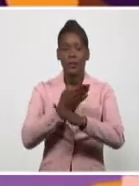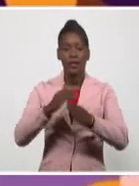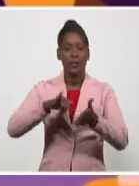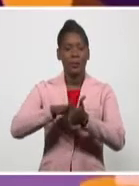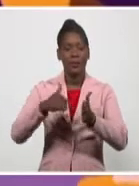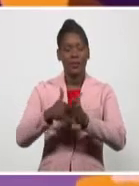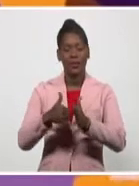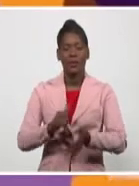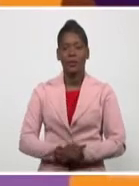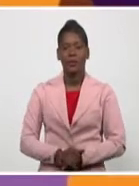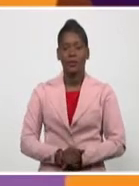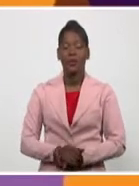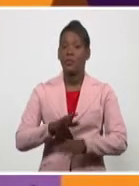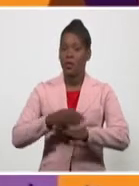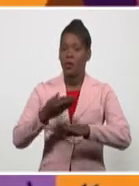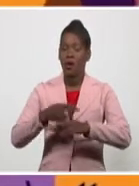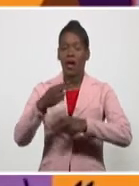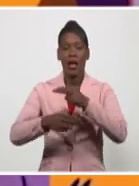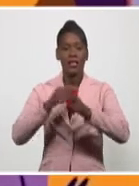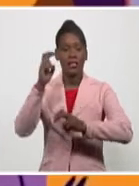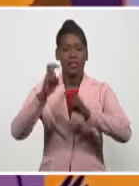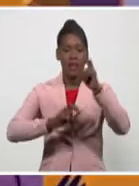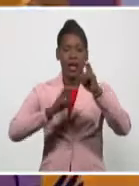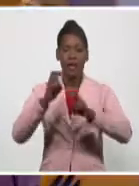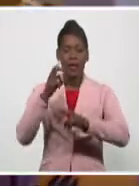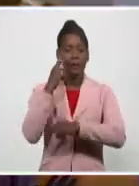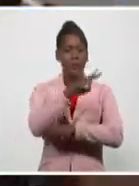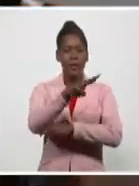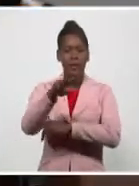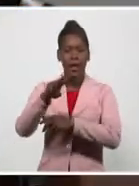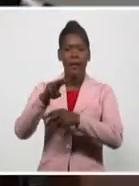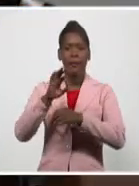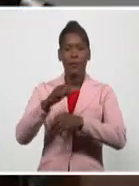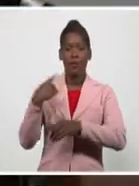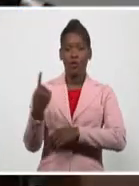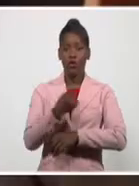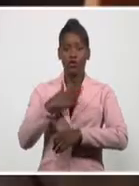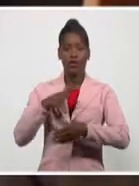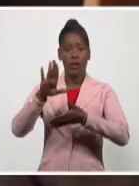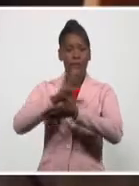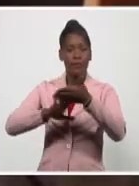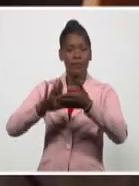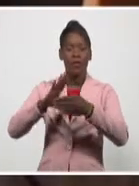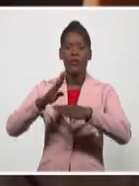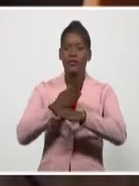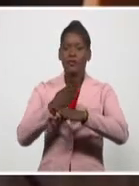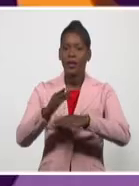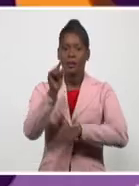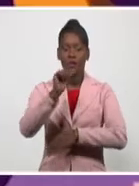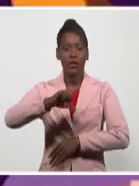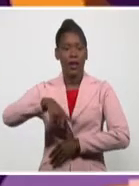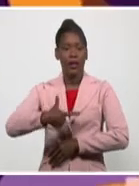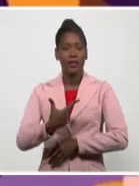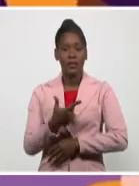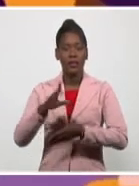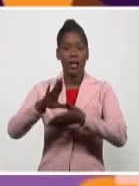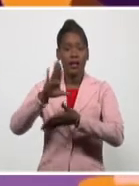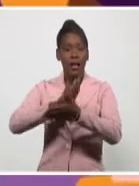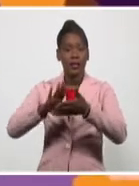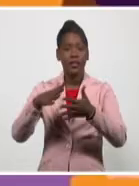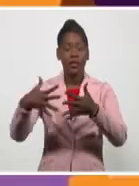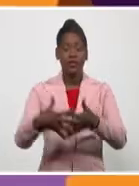se realizó el taller internacional Miradas Nuestras Americanas ante los actuales desafíos de la población latina en Estados Unidos